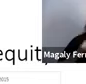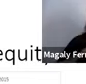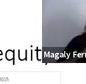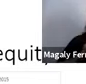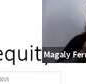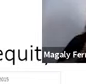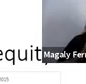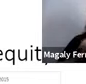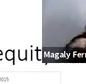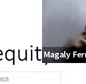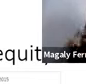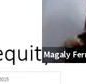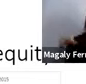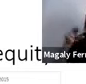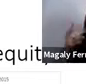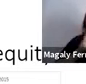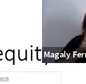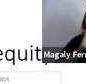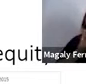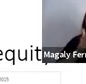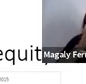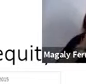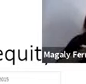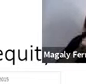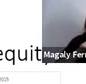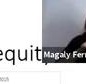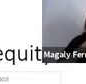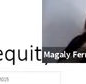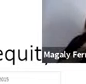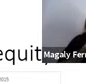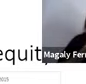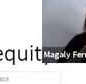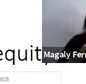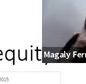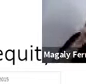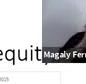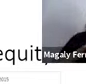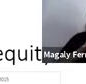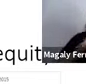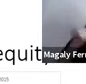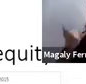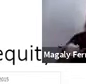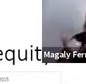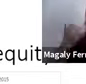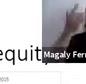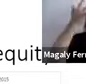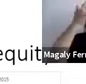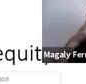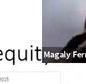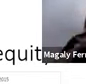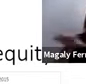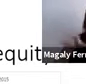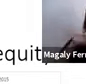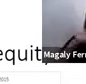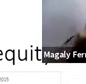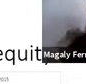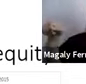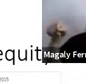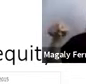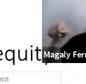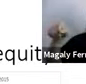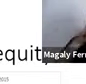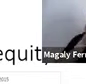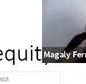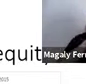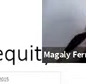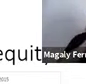los compañeros que estábamos esperando a comenzar, que en el momento actual de la pandemia se están midiendo incidencias